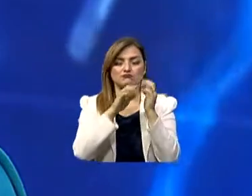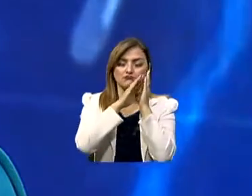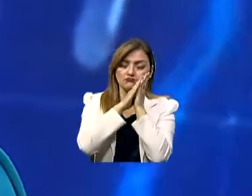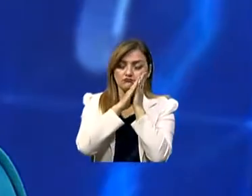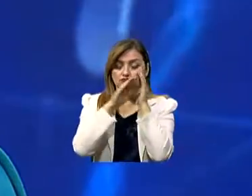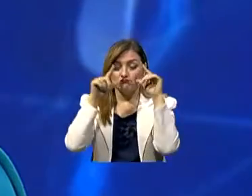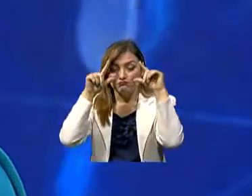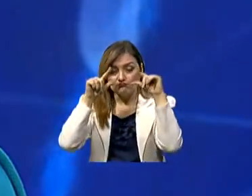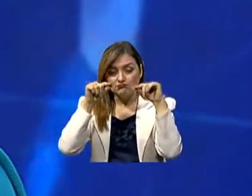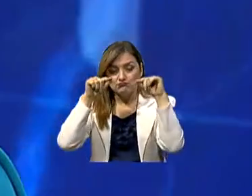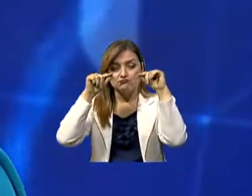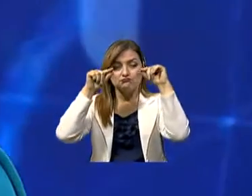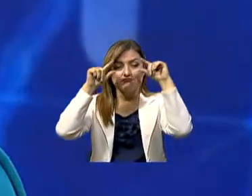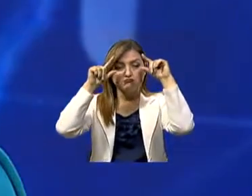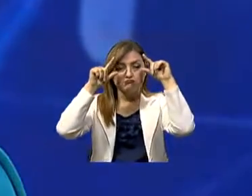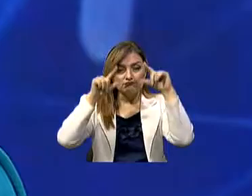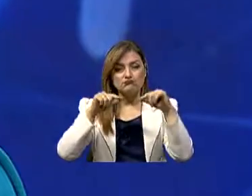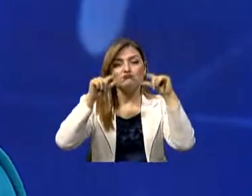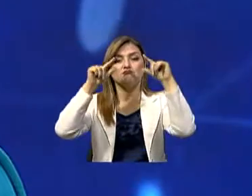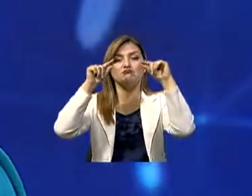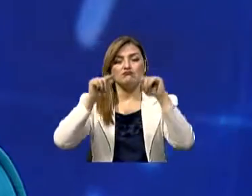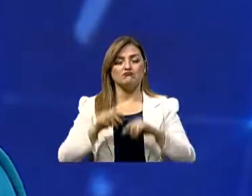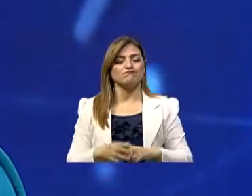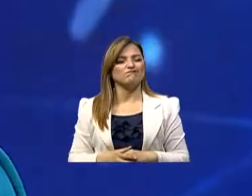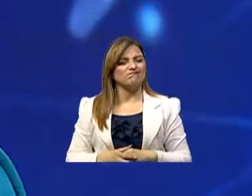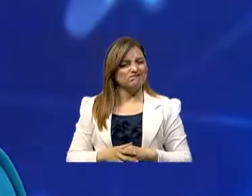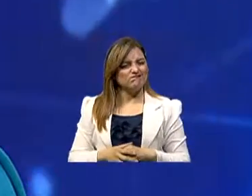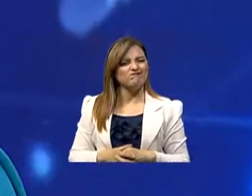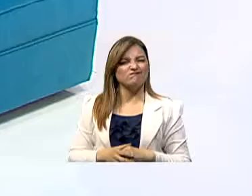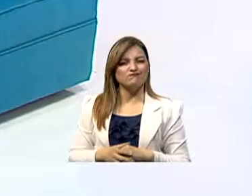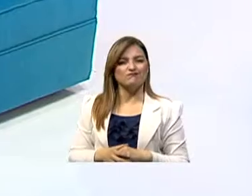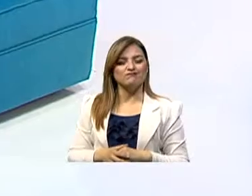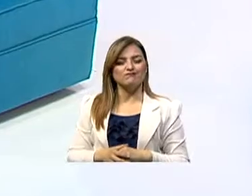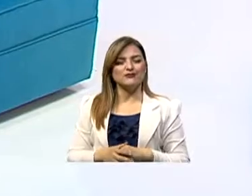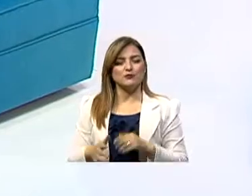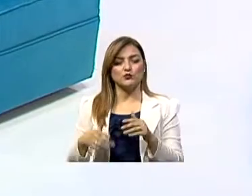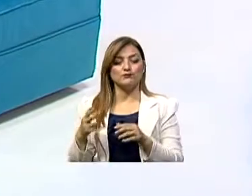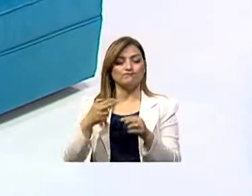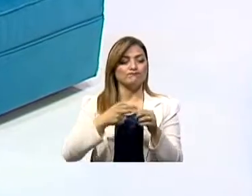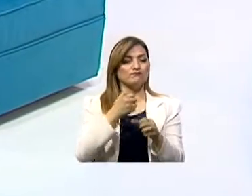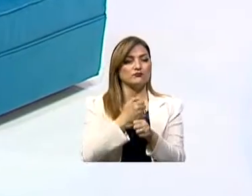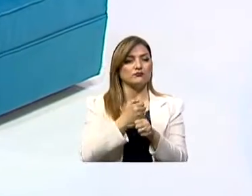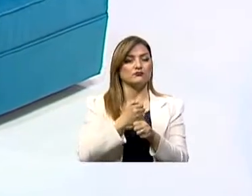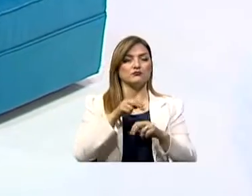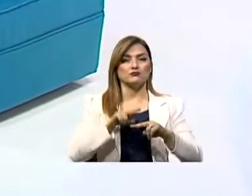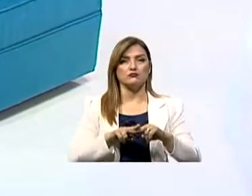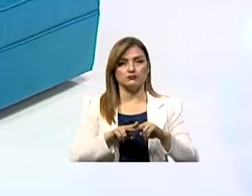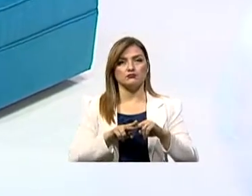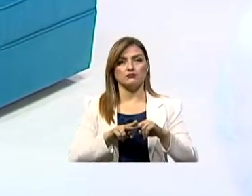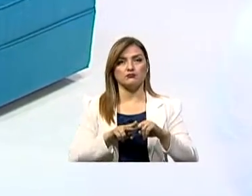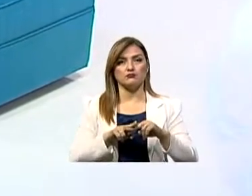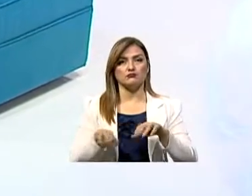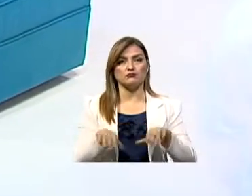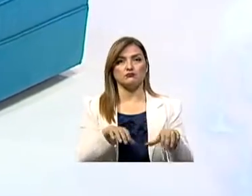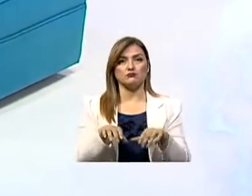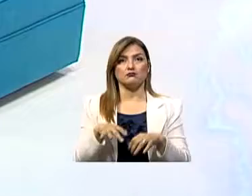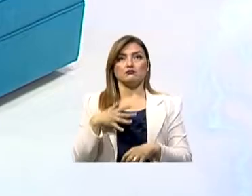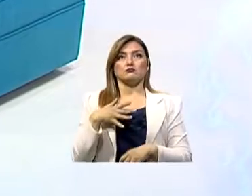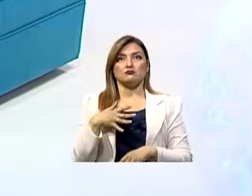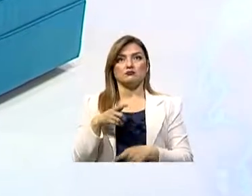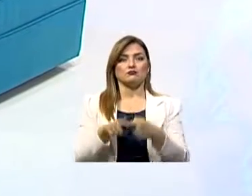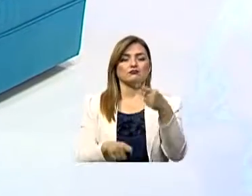ruidos llamado se llama el nombre de piwi los magic stan van al trabajo se quedan sentados y dejan respirar